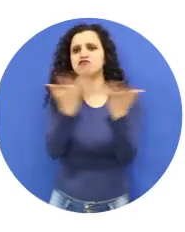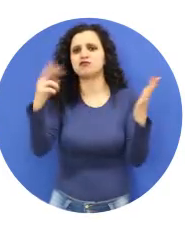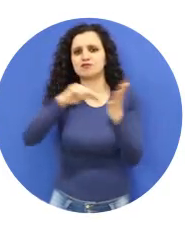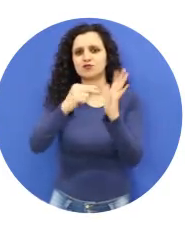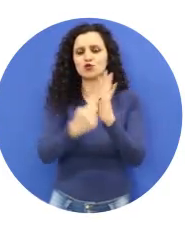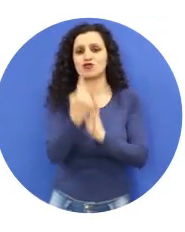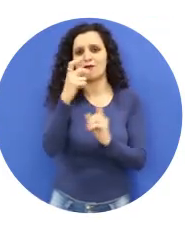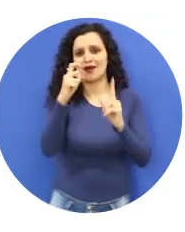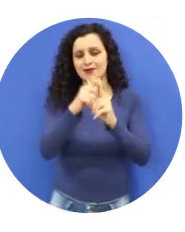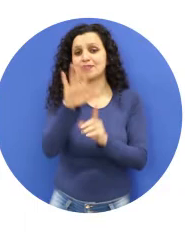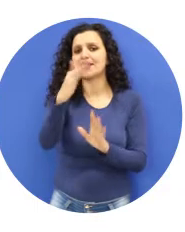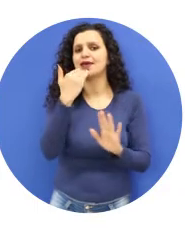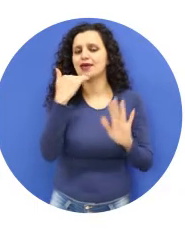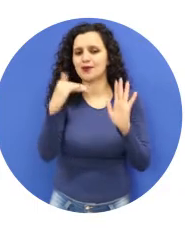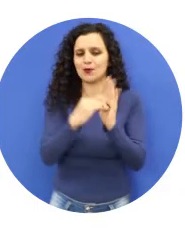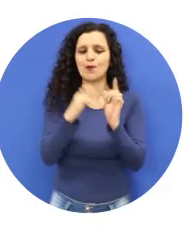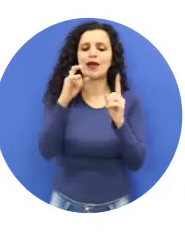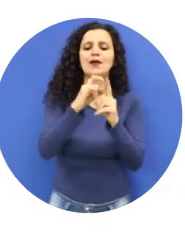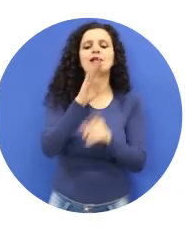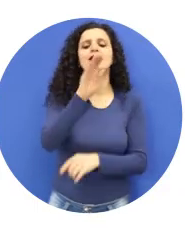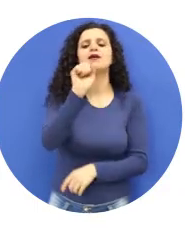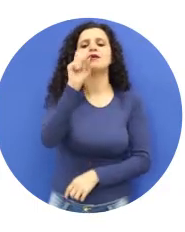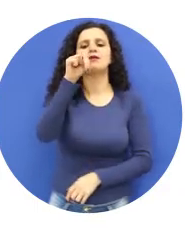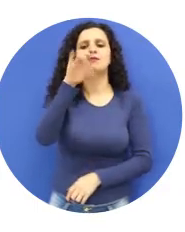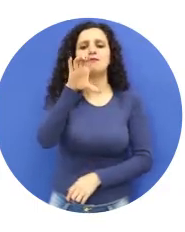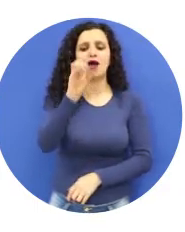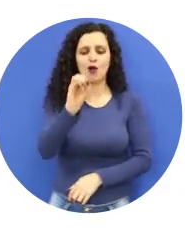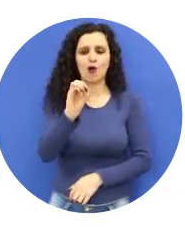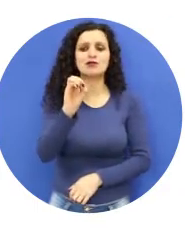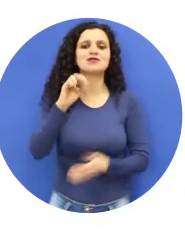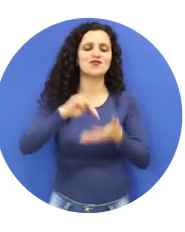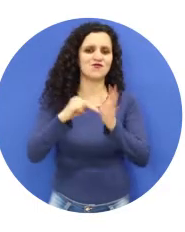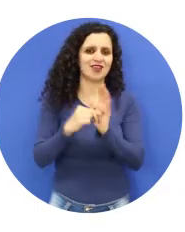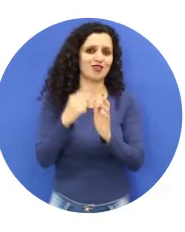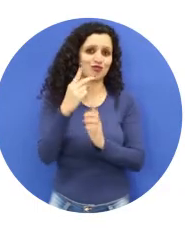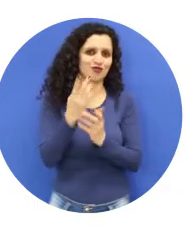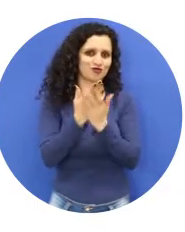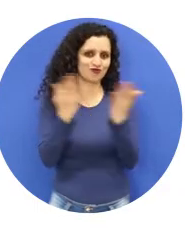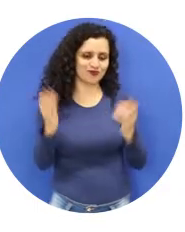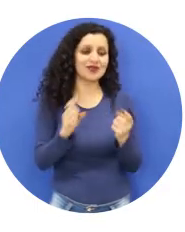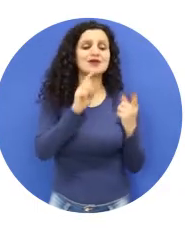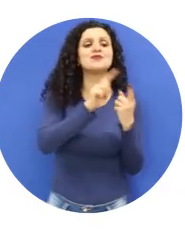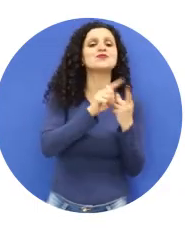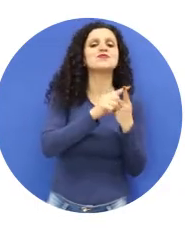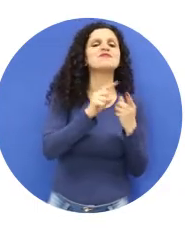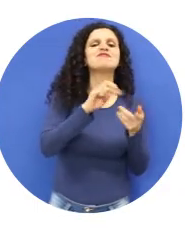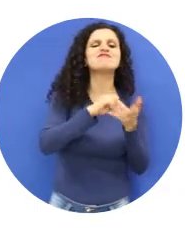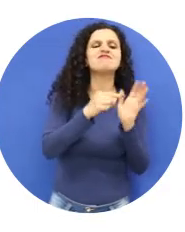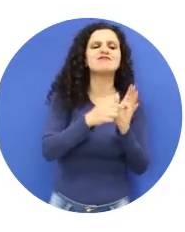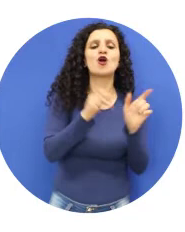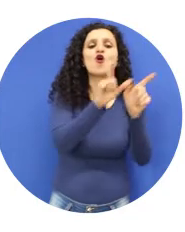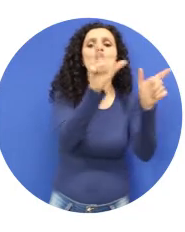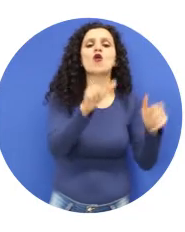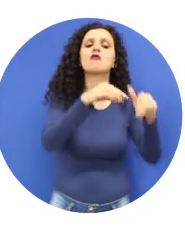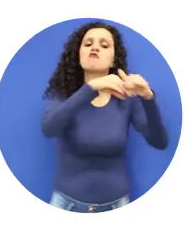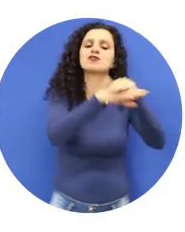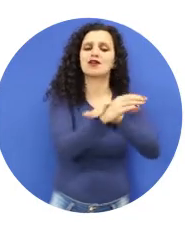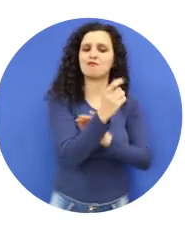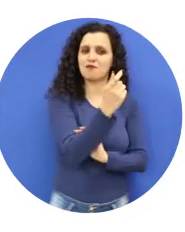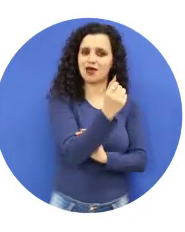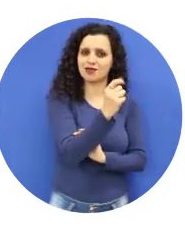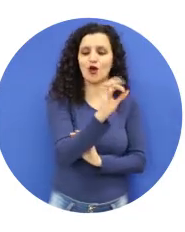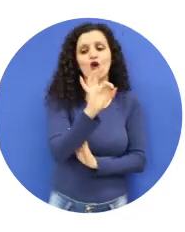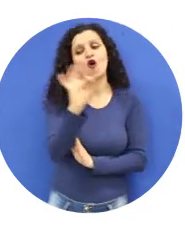Ejemplo, la palabra banco, que se puede representar en dos connotaciones. La primera identifica un lugar para depositar